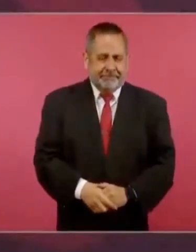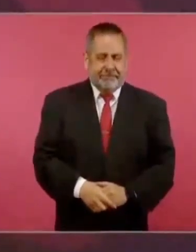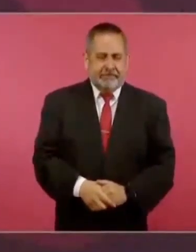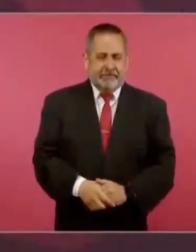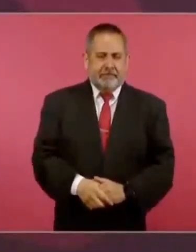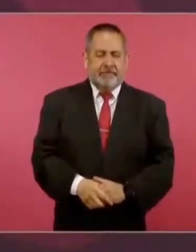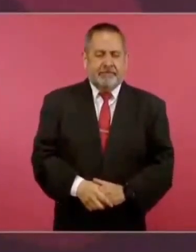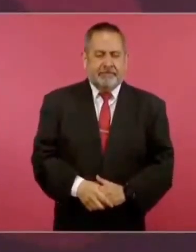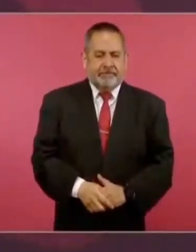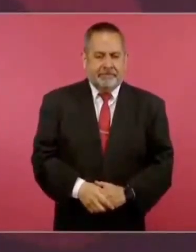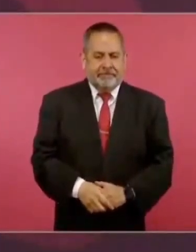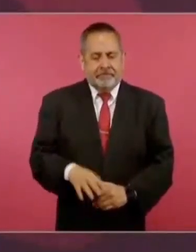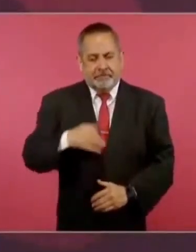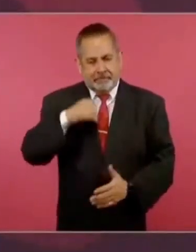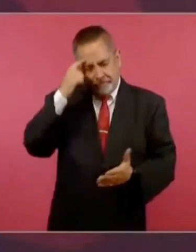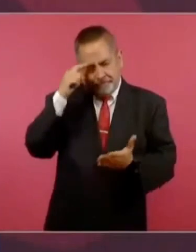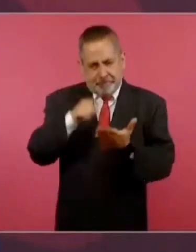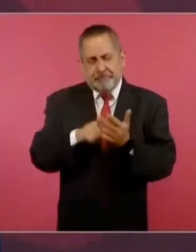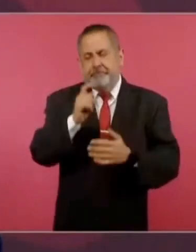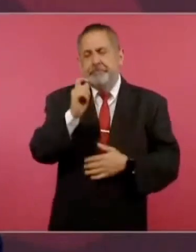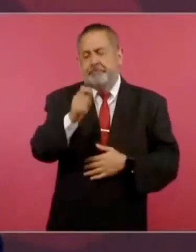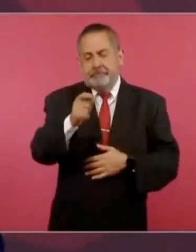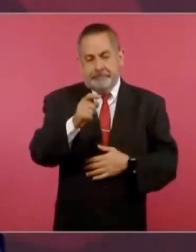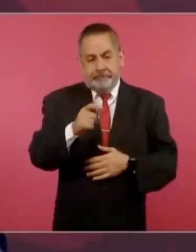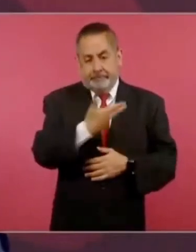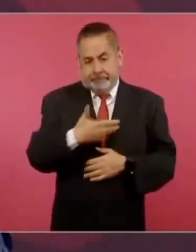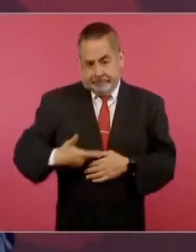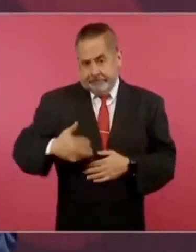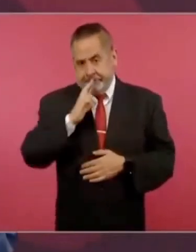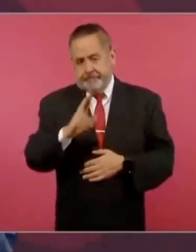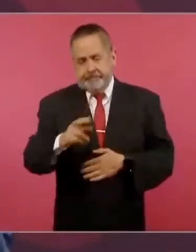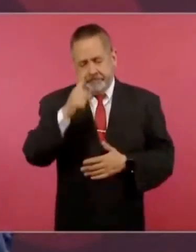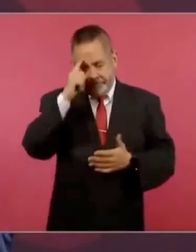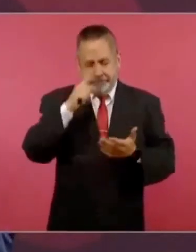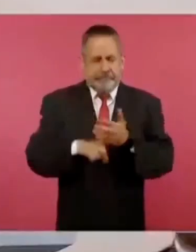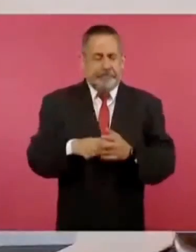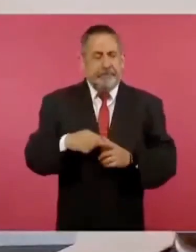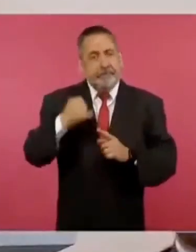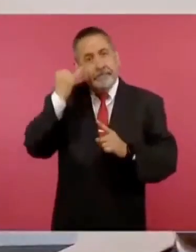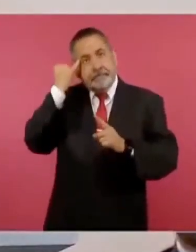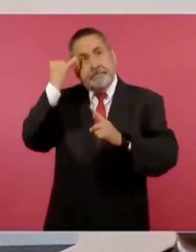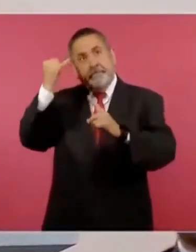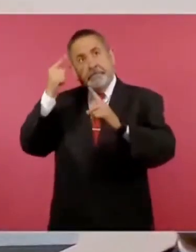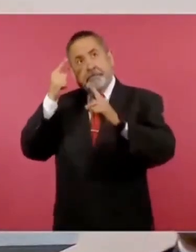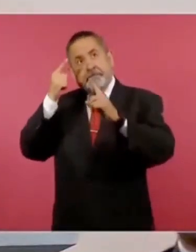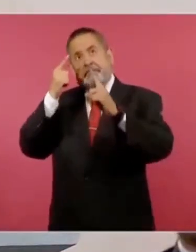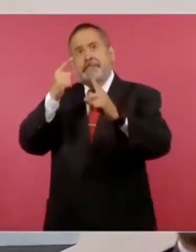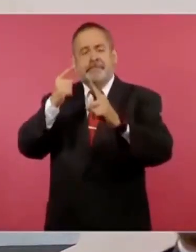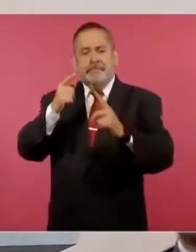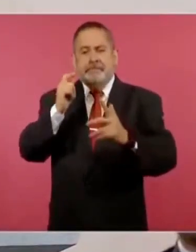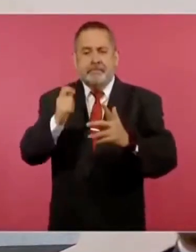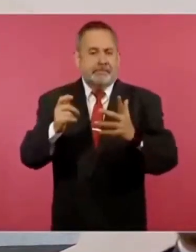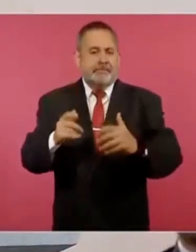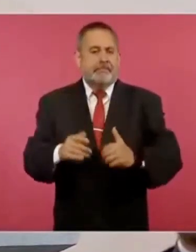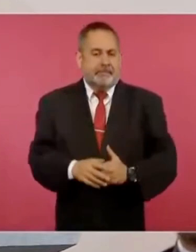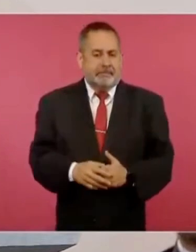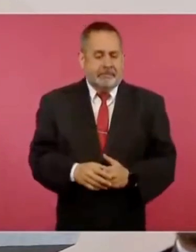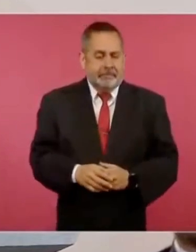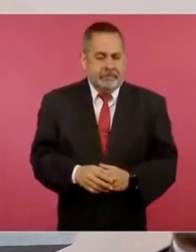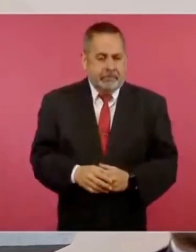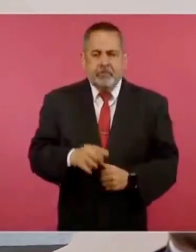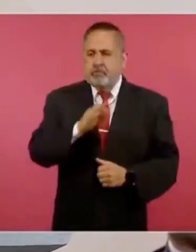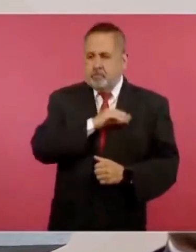esto se enmarca en ese ideal de que es posible